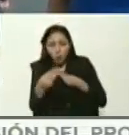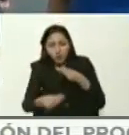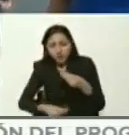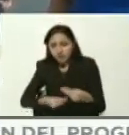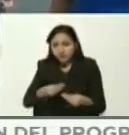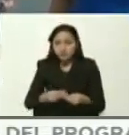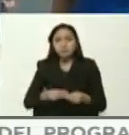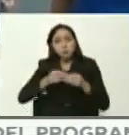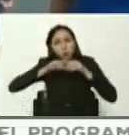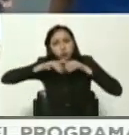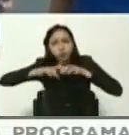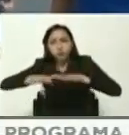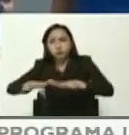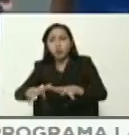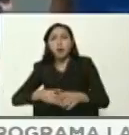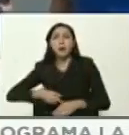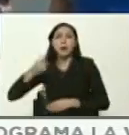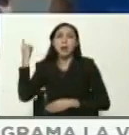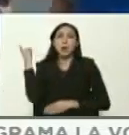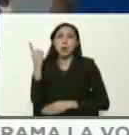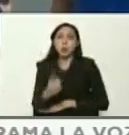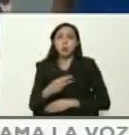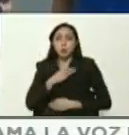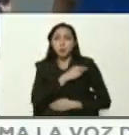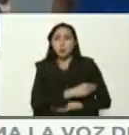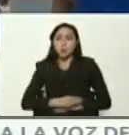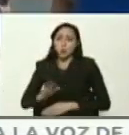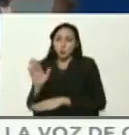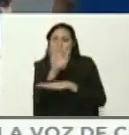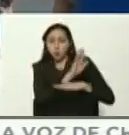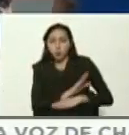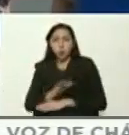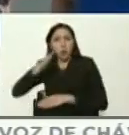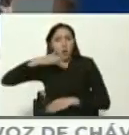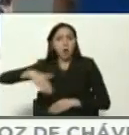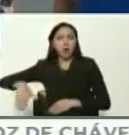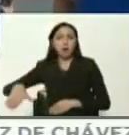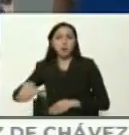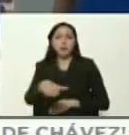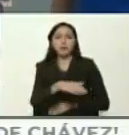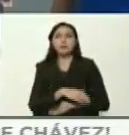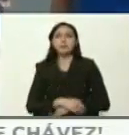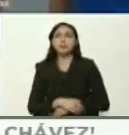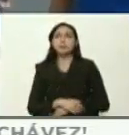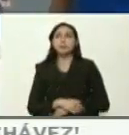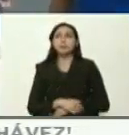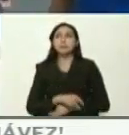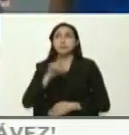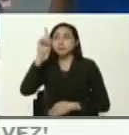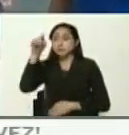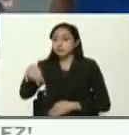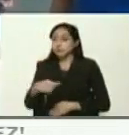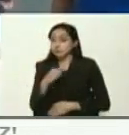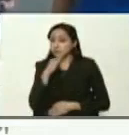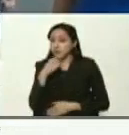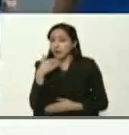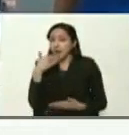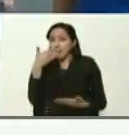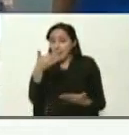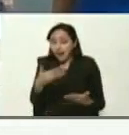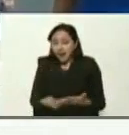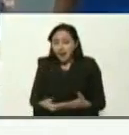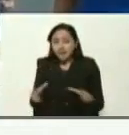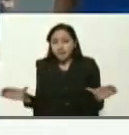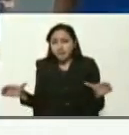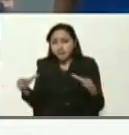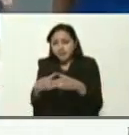cobertura que tiene para cumplir con esa misión de proteger a nuestro pueblo. También quiero informarle que gracias al equipo de Barrio Nuevo,